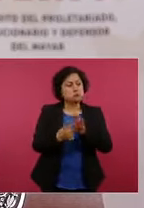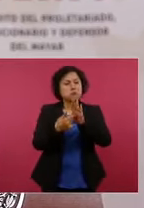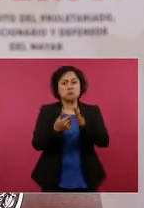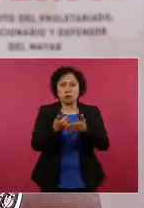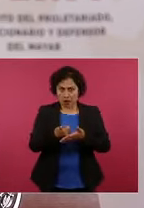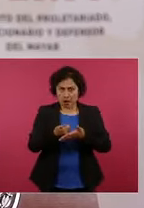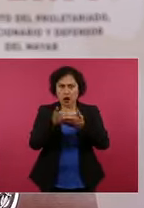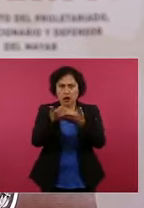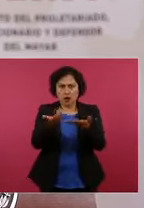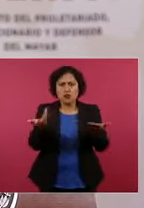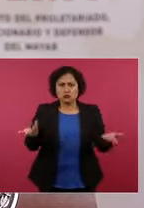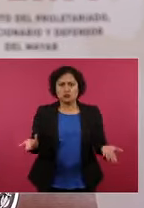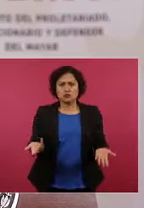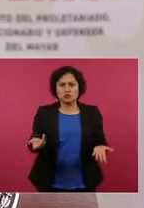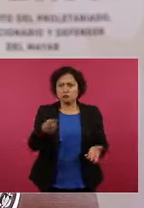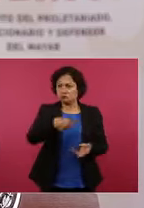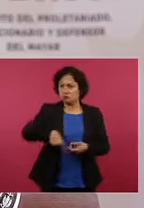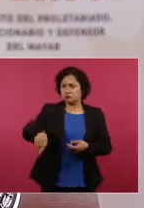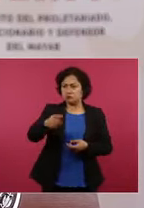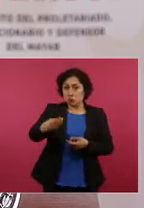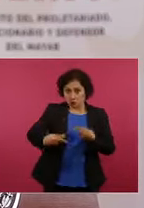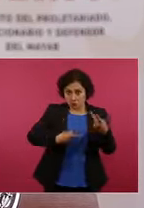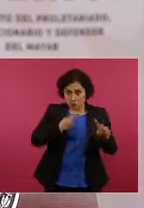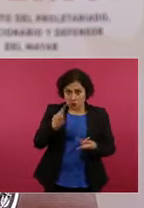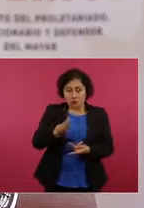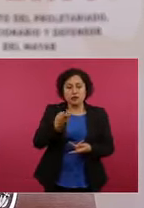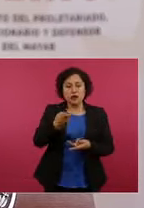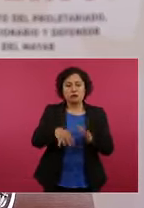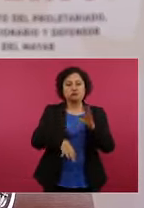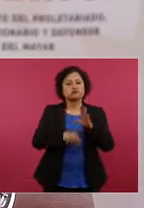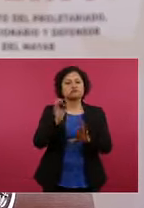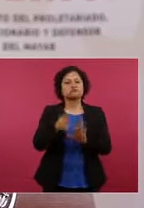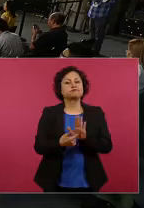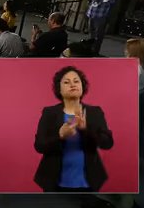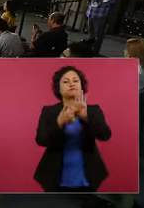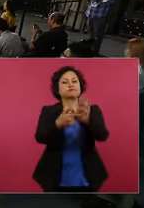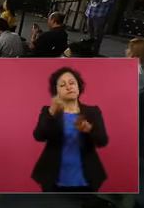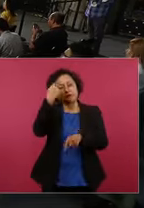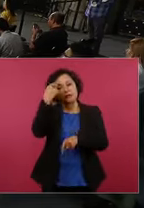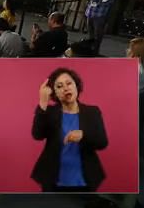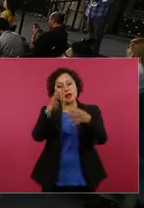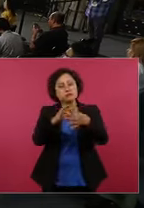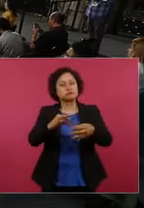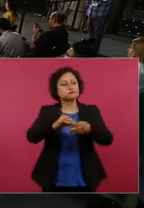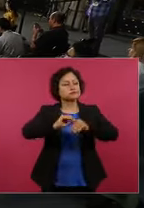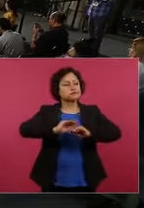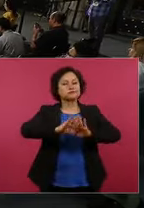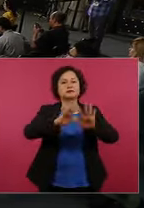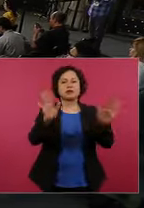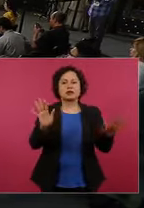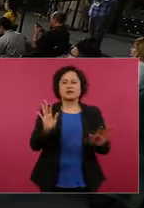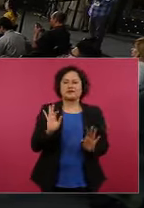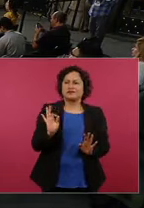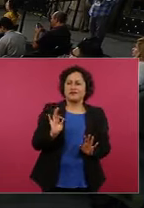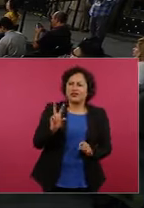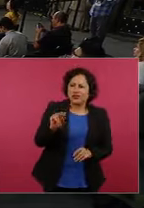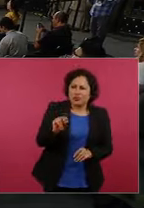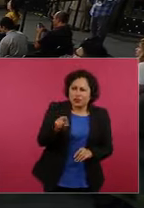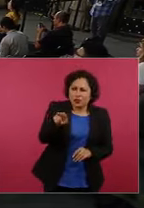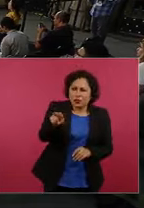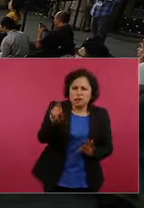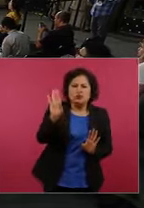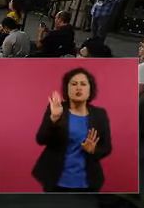con las preguntas para aclarar cosas. No. A lo mejor hay un malentendido, pero